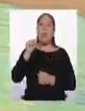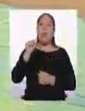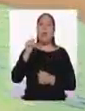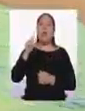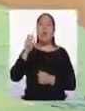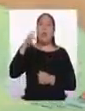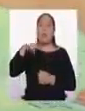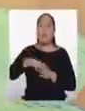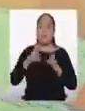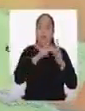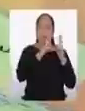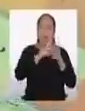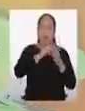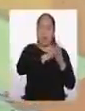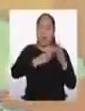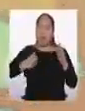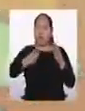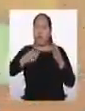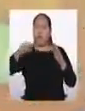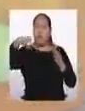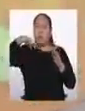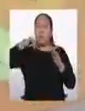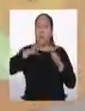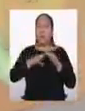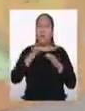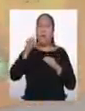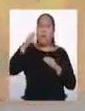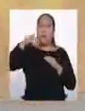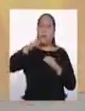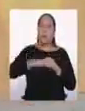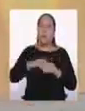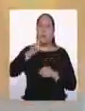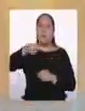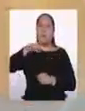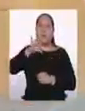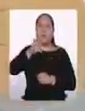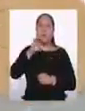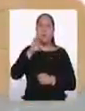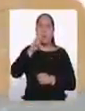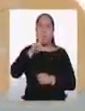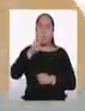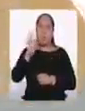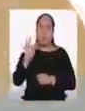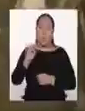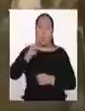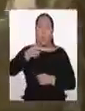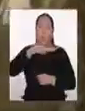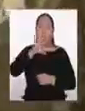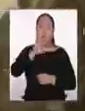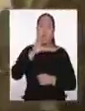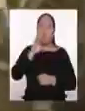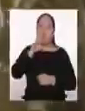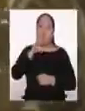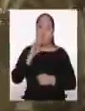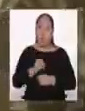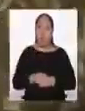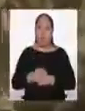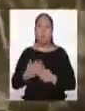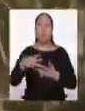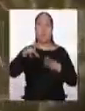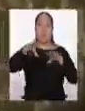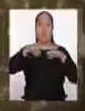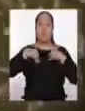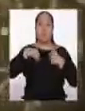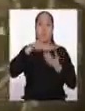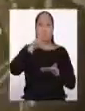ríos Putumayo y Amazonas, demarcada entre 1929 y 1930, se consolidó luego